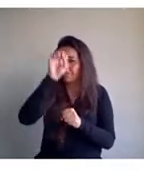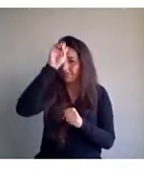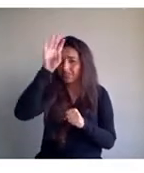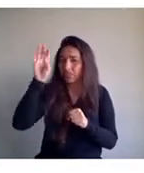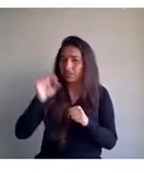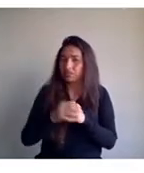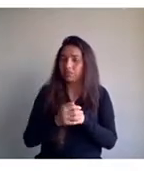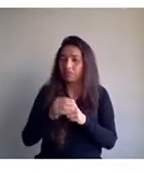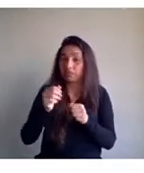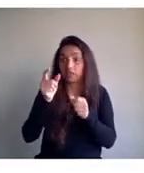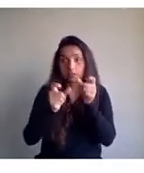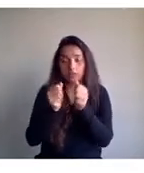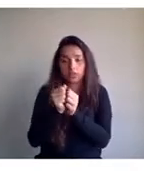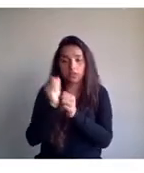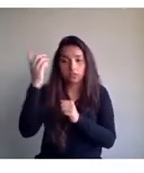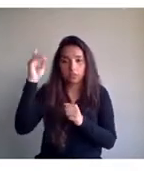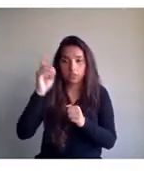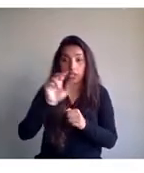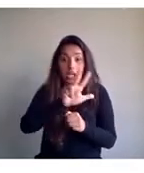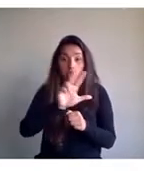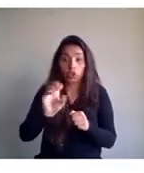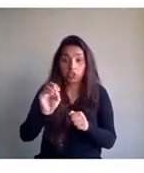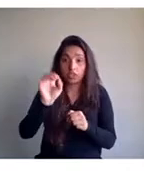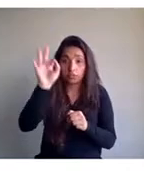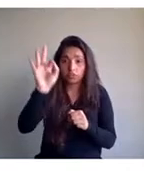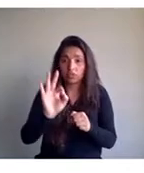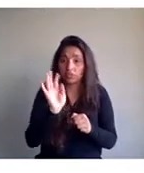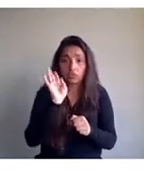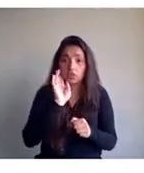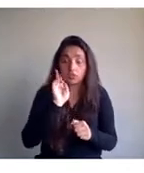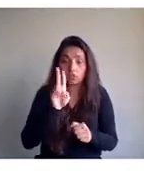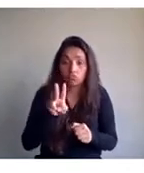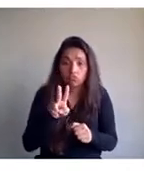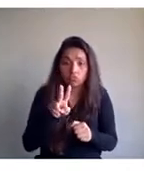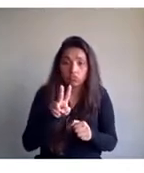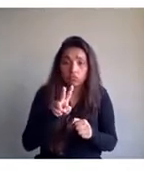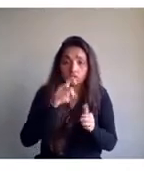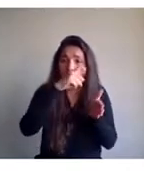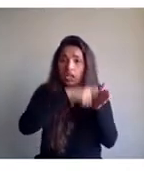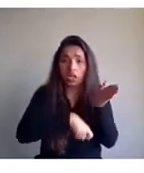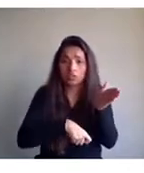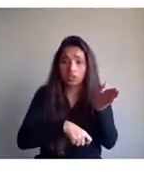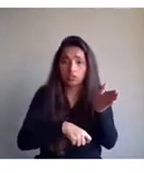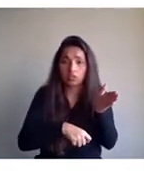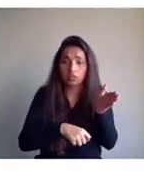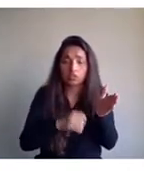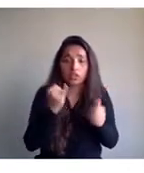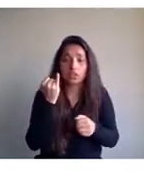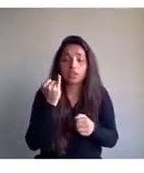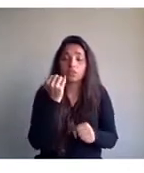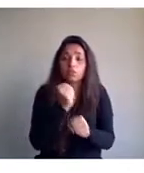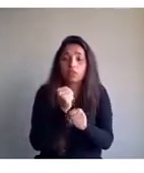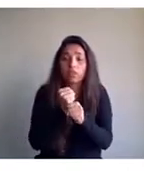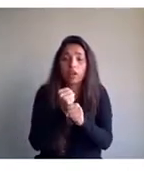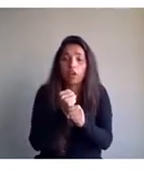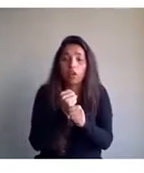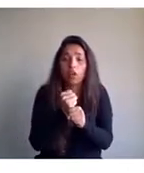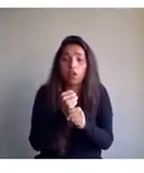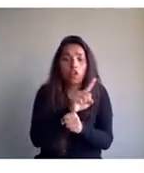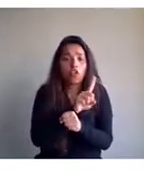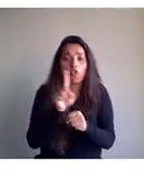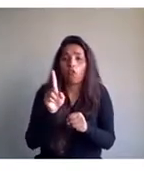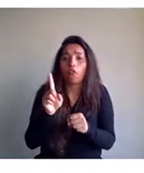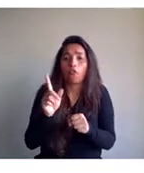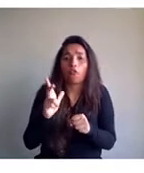y el 80 por ciento no tiene contacto laboral es decir una informalidad absoluta lo cual es causa de una inequidad